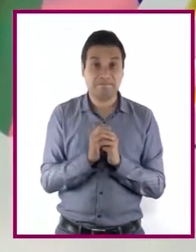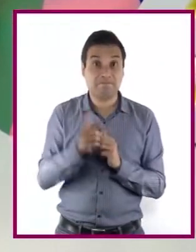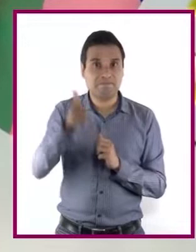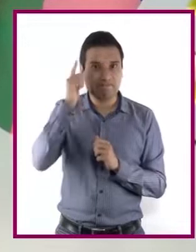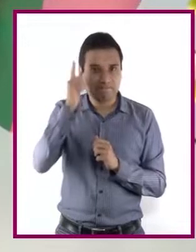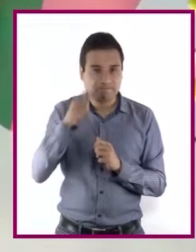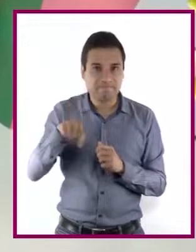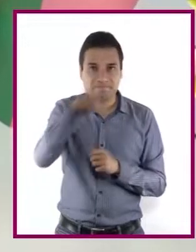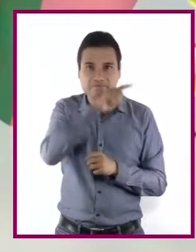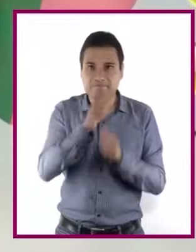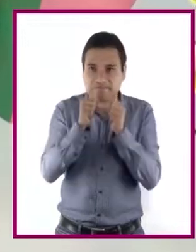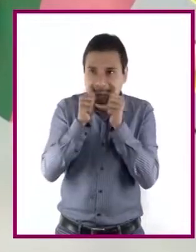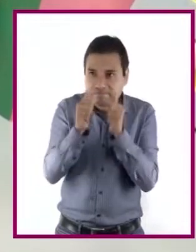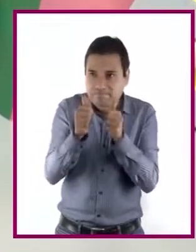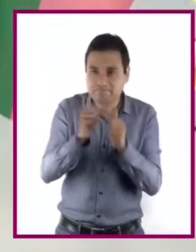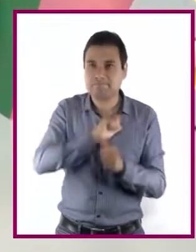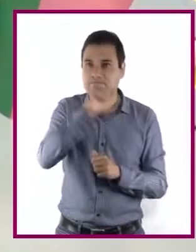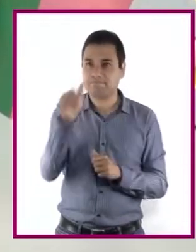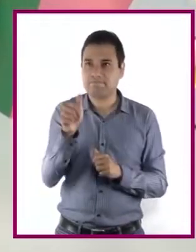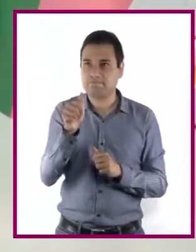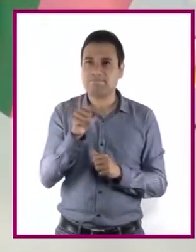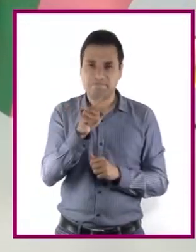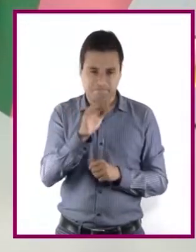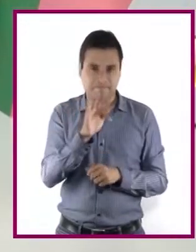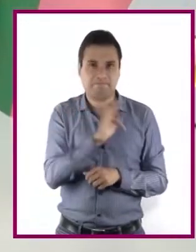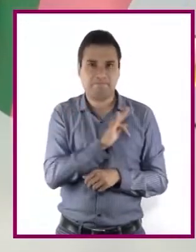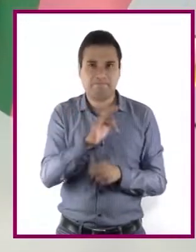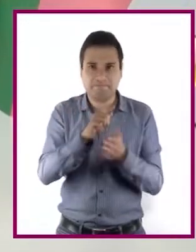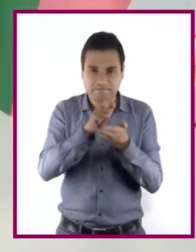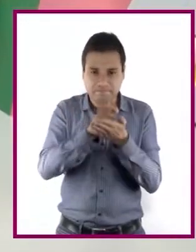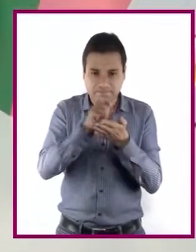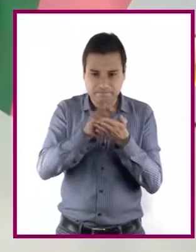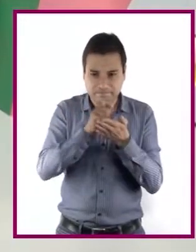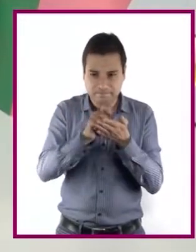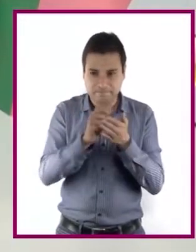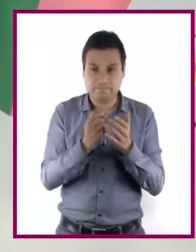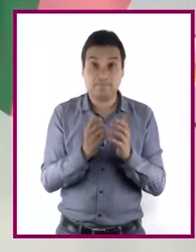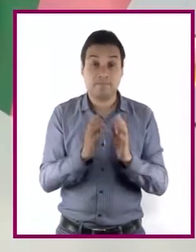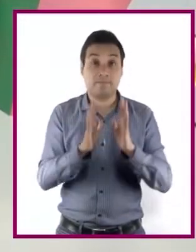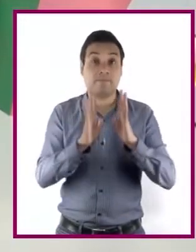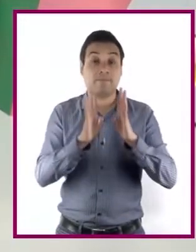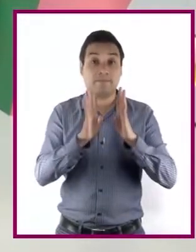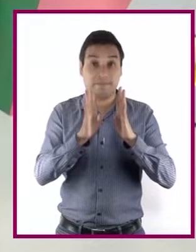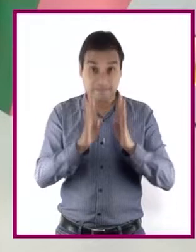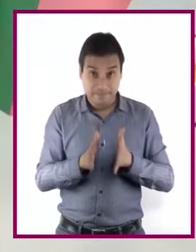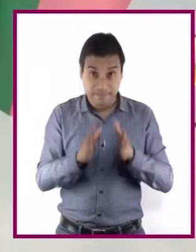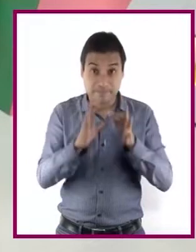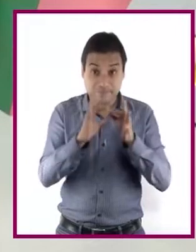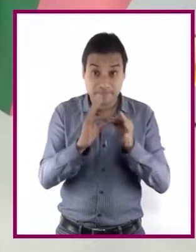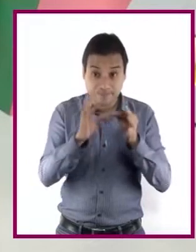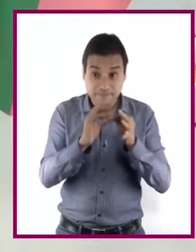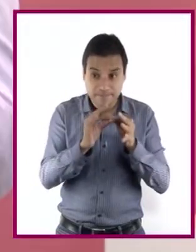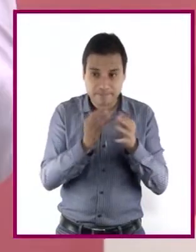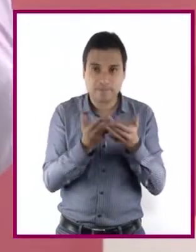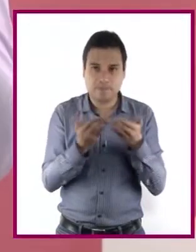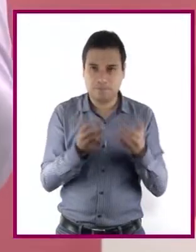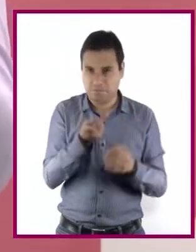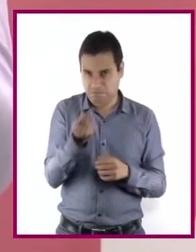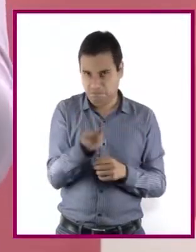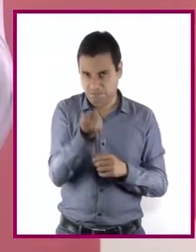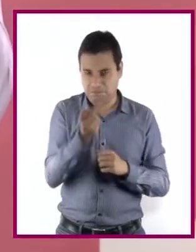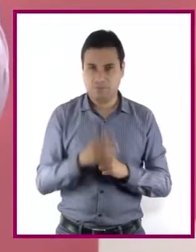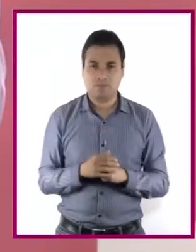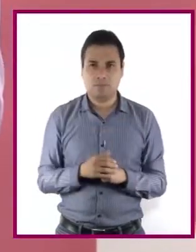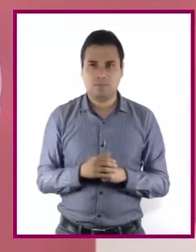prestado atención para llevar esta reflexión a sus escritos. Ahora, ya que reflexionamos sobre ella, vayamos a la pregunta: ¿cómo